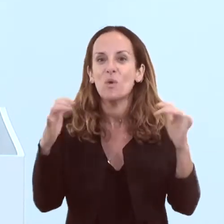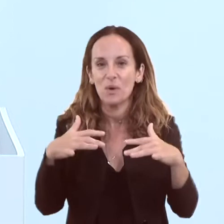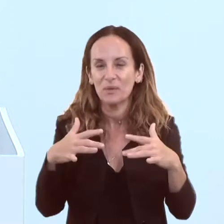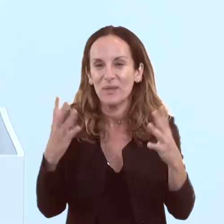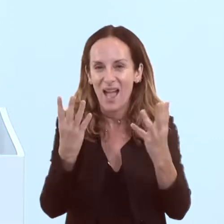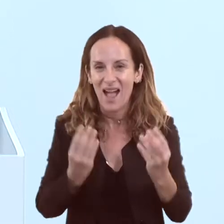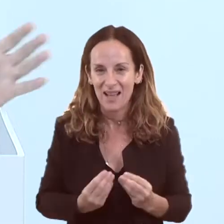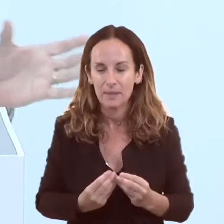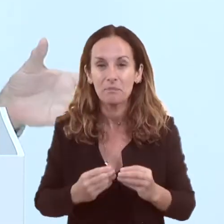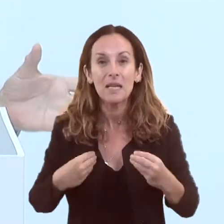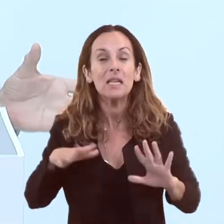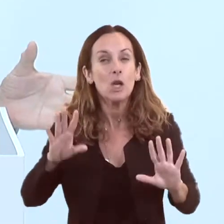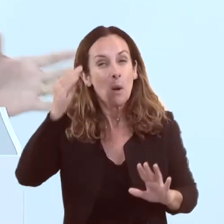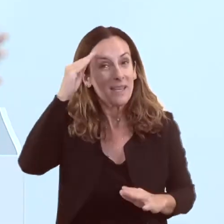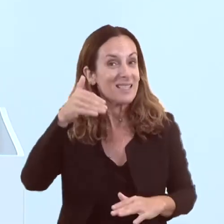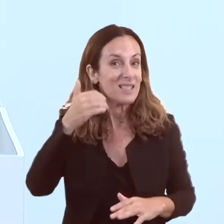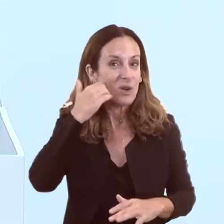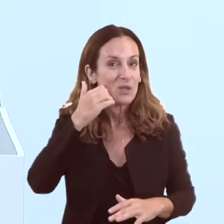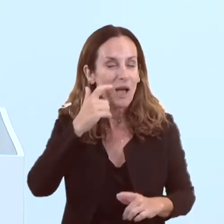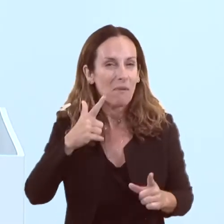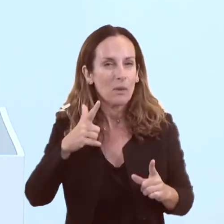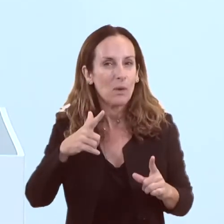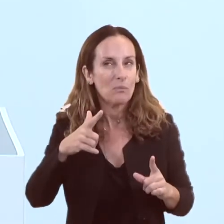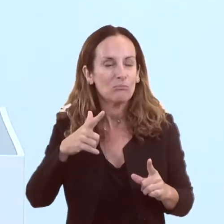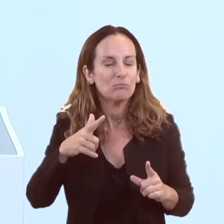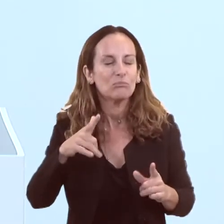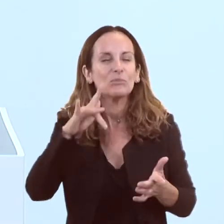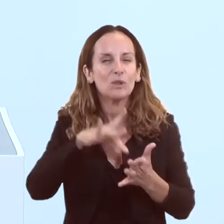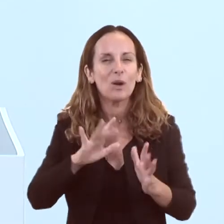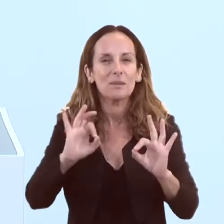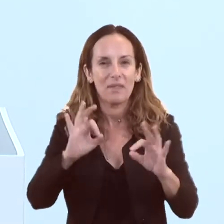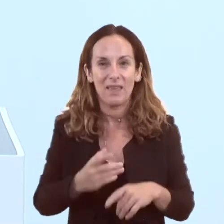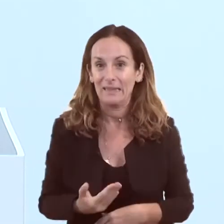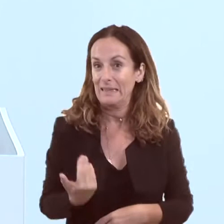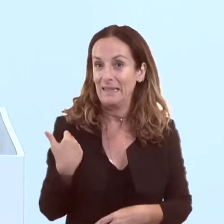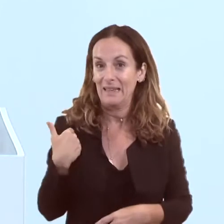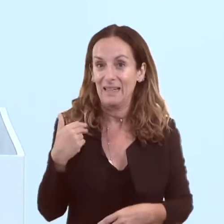dejamos las cosas en el escenario del otro día en Córdoba muy calentitas